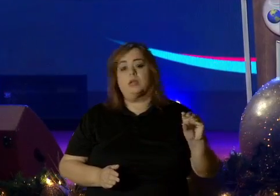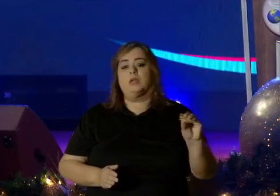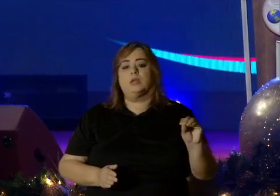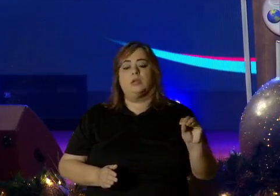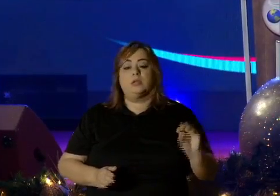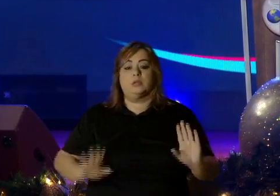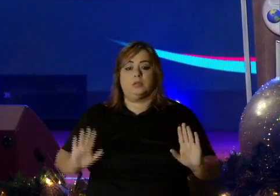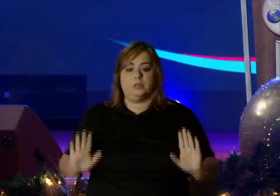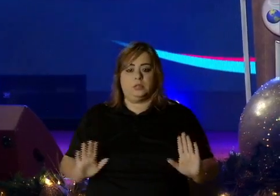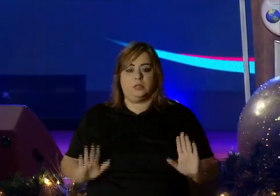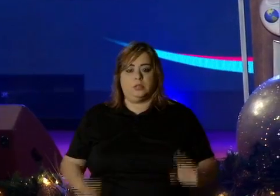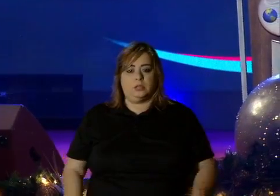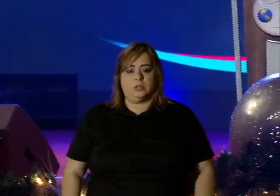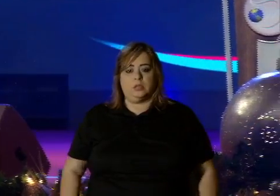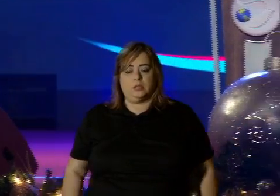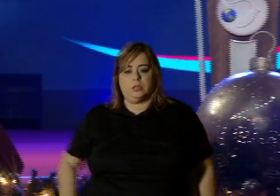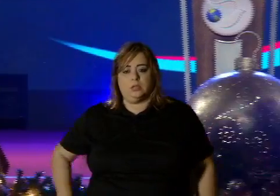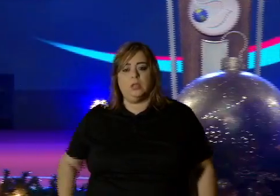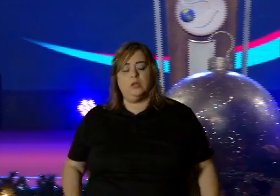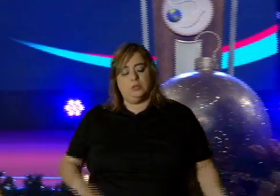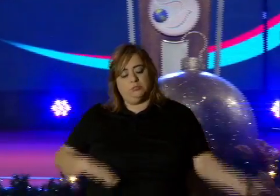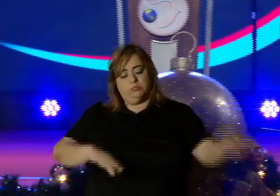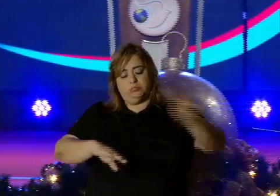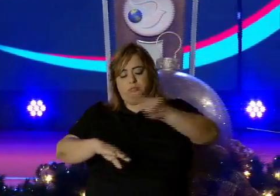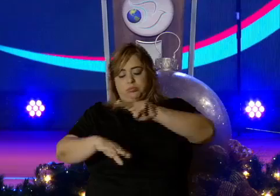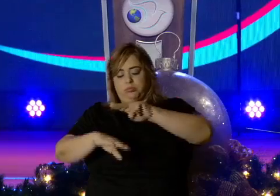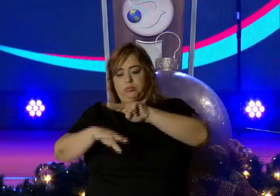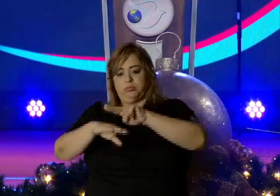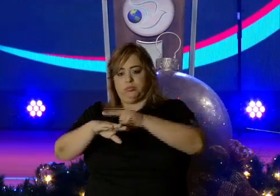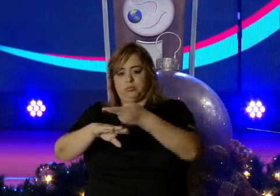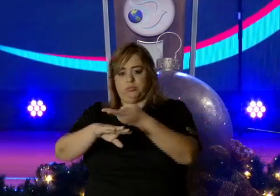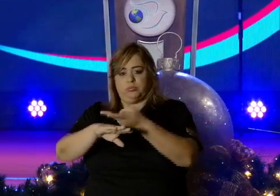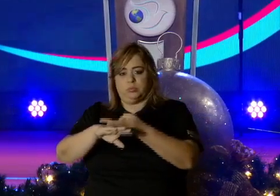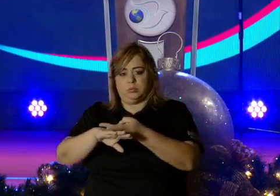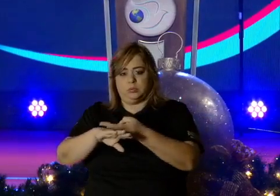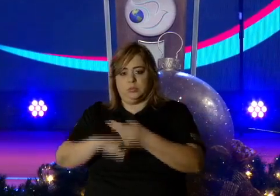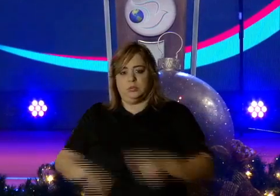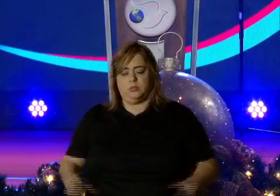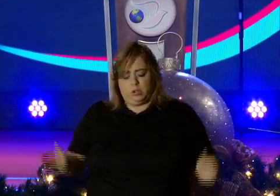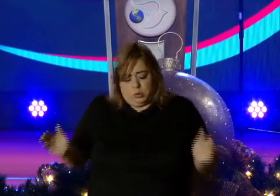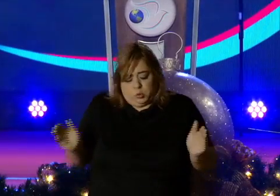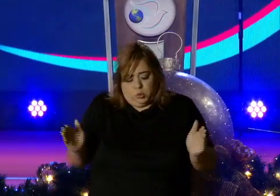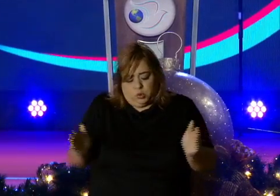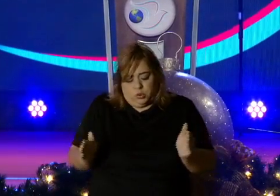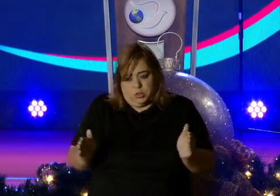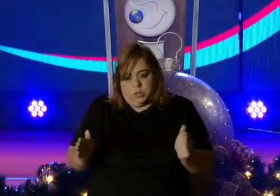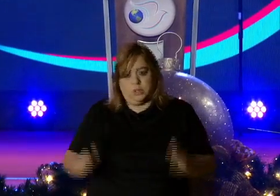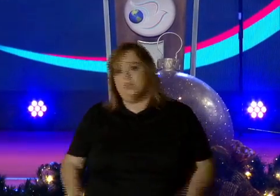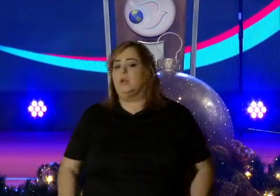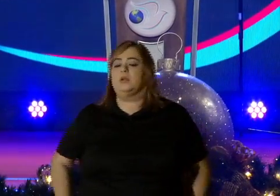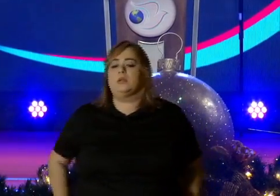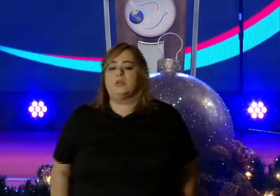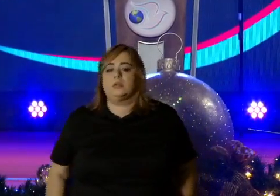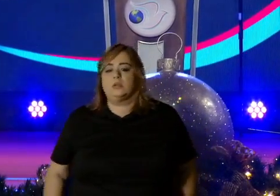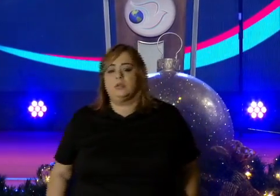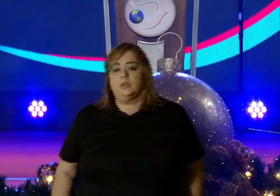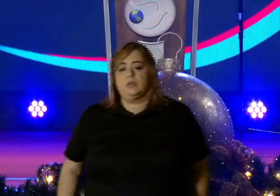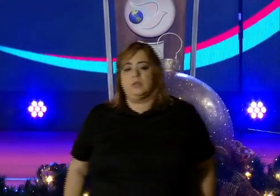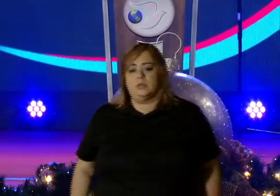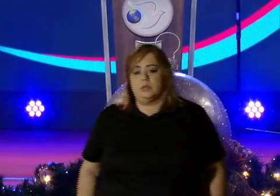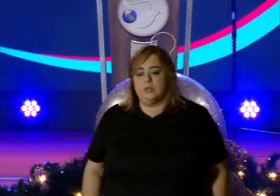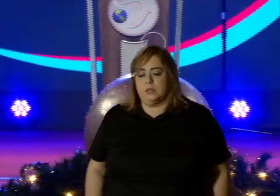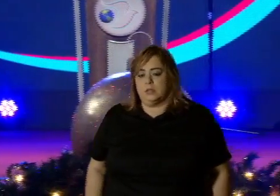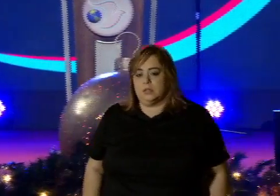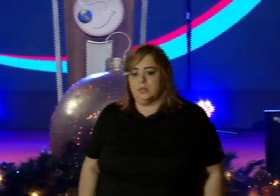no, pero hablemos de otra cosa. Me acostaron en una camilla que yo voy a preguntar que porque son tan chiquitas, uno no cabe. Y para ese tiempo yo tenía como